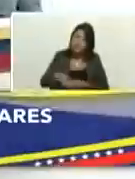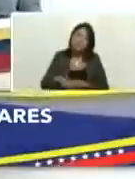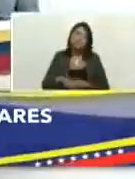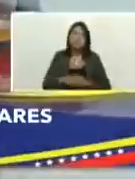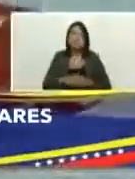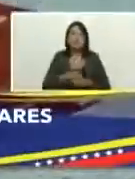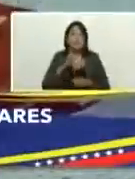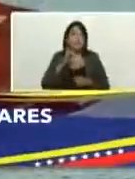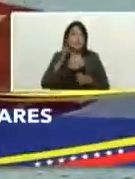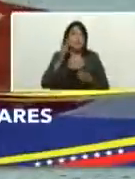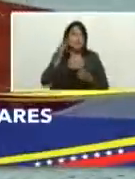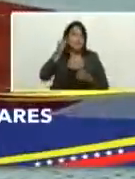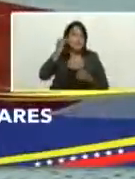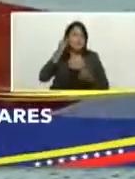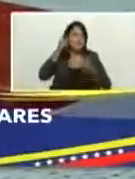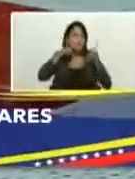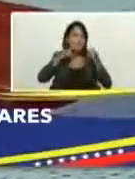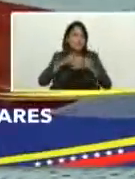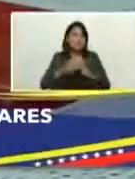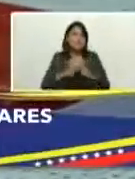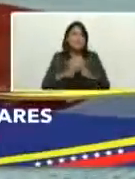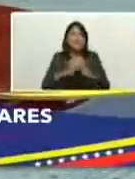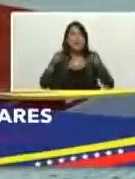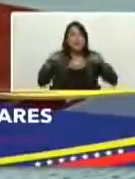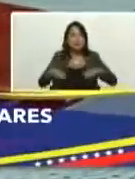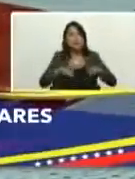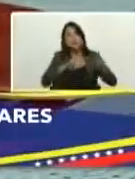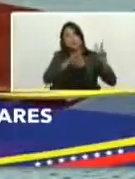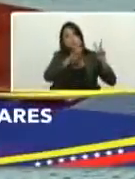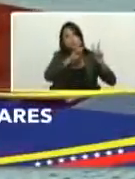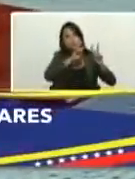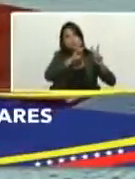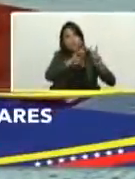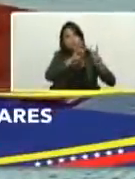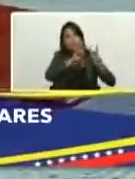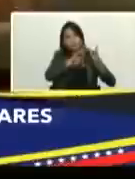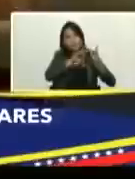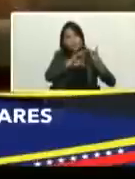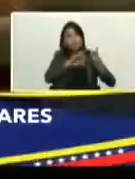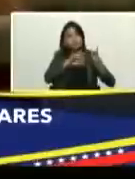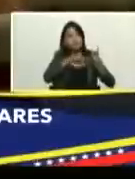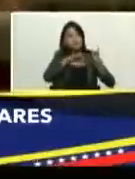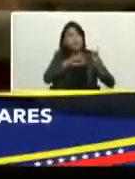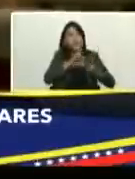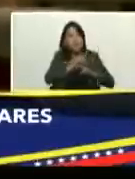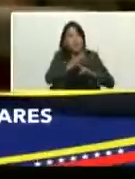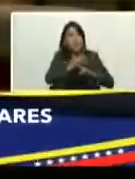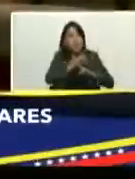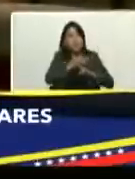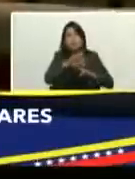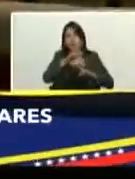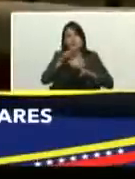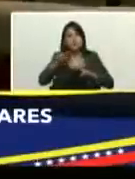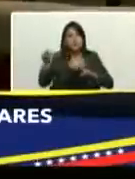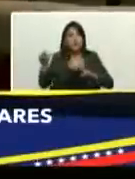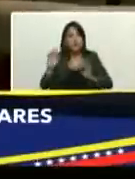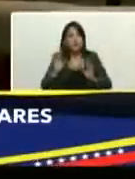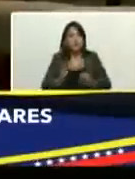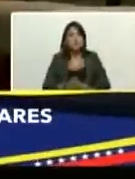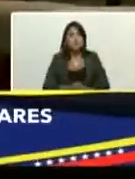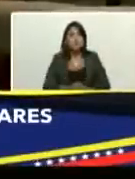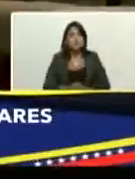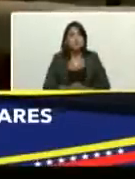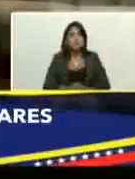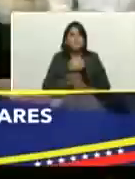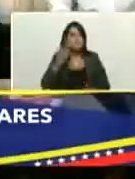urbanismos funcionan perfectamente bajo el mandato del poder popular organizado. Presidente, adelante, presidente.